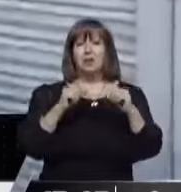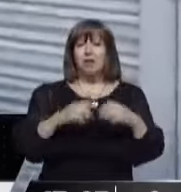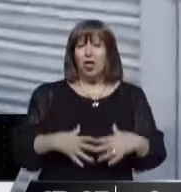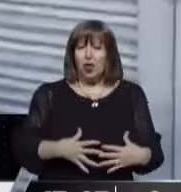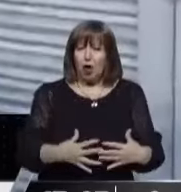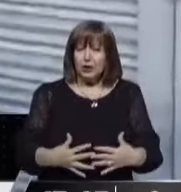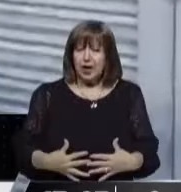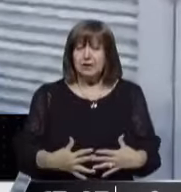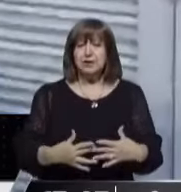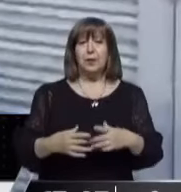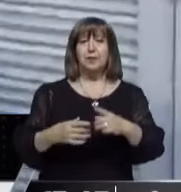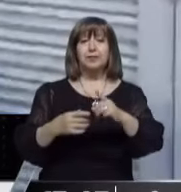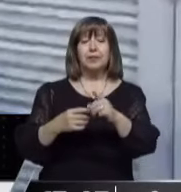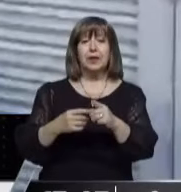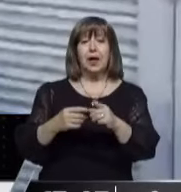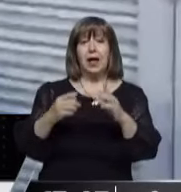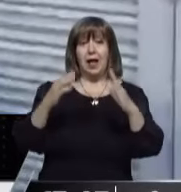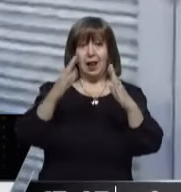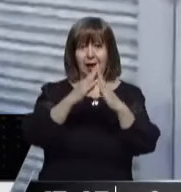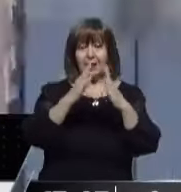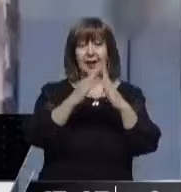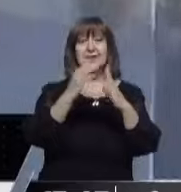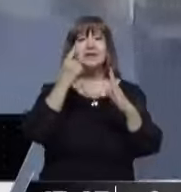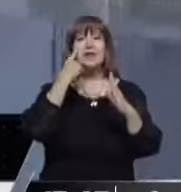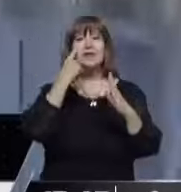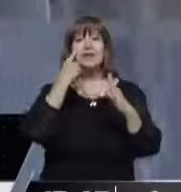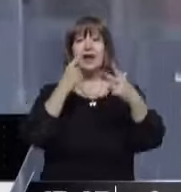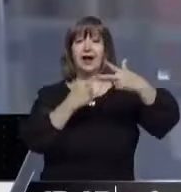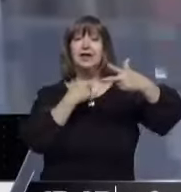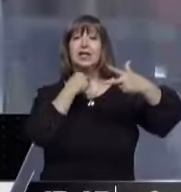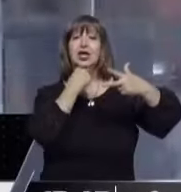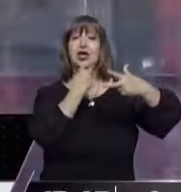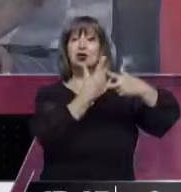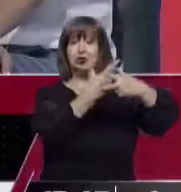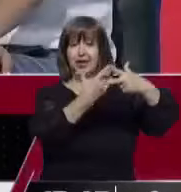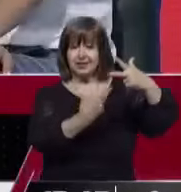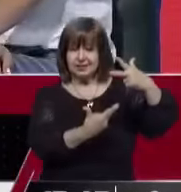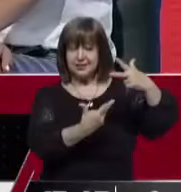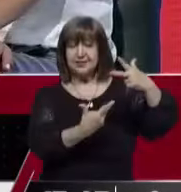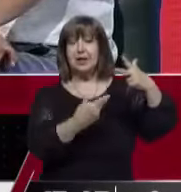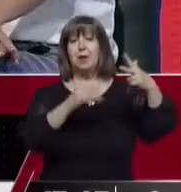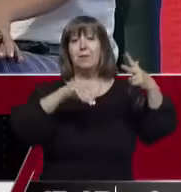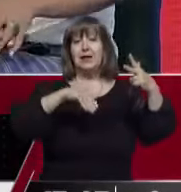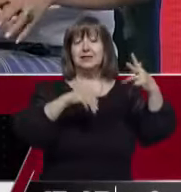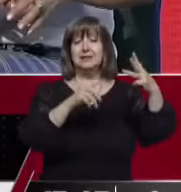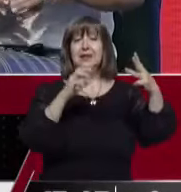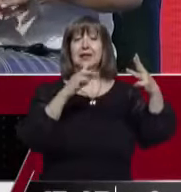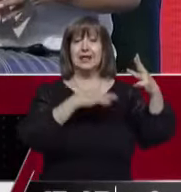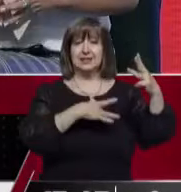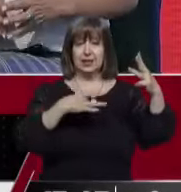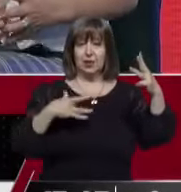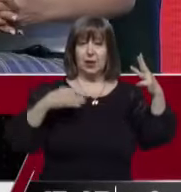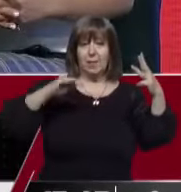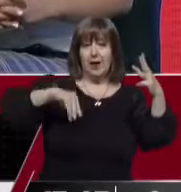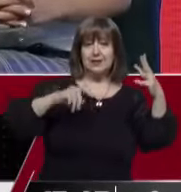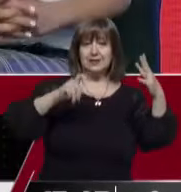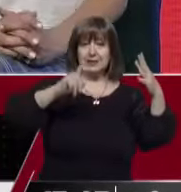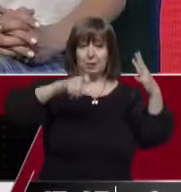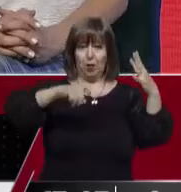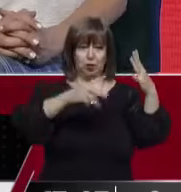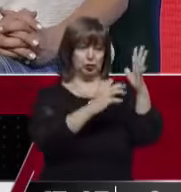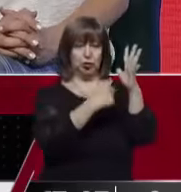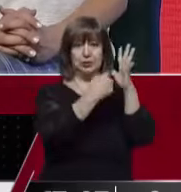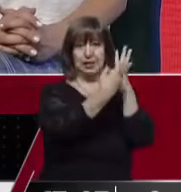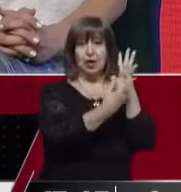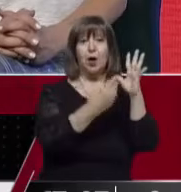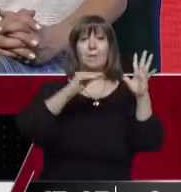y él respondía él respondía no no los conocemos mucho en realidad bueno puede que las distintas generaciones